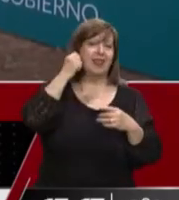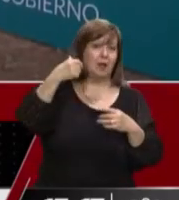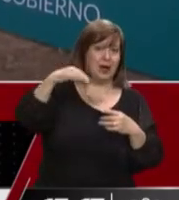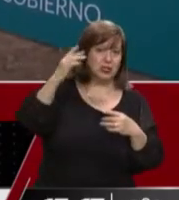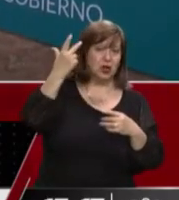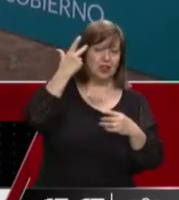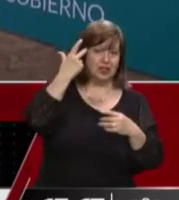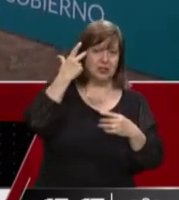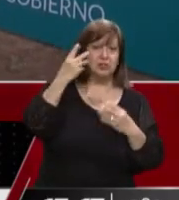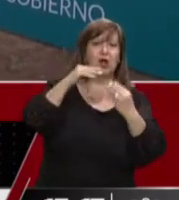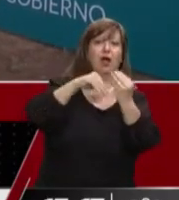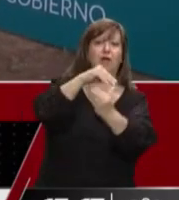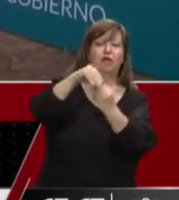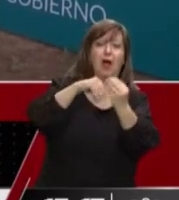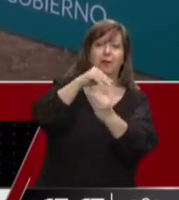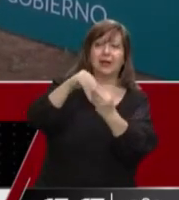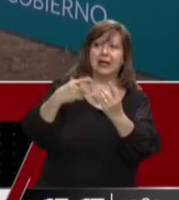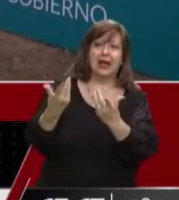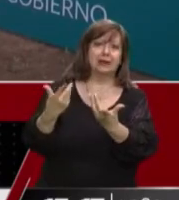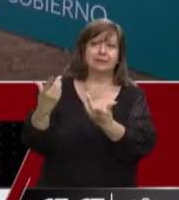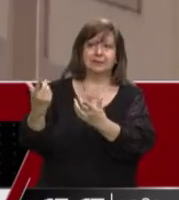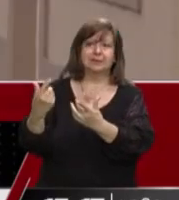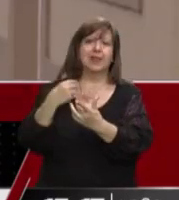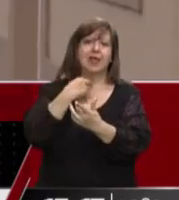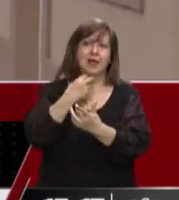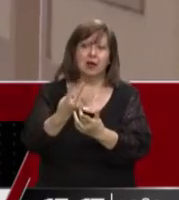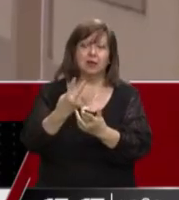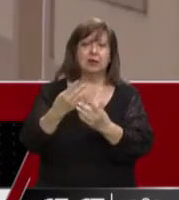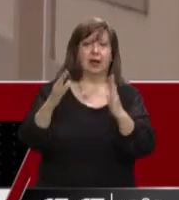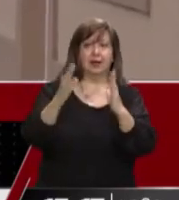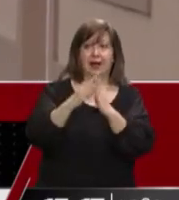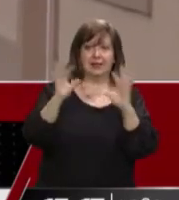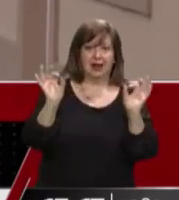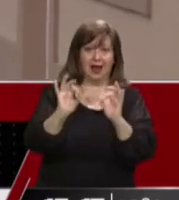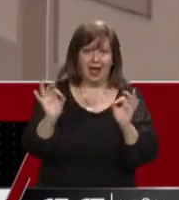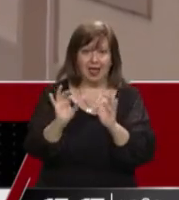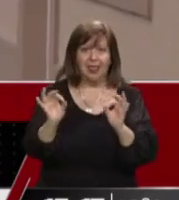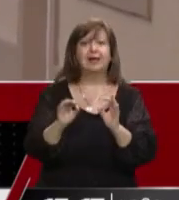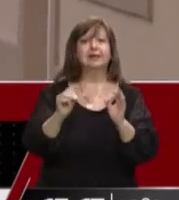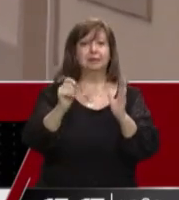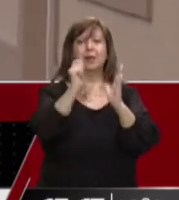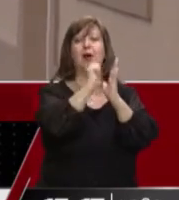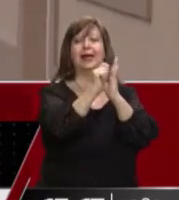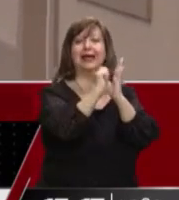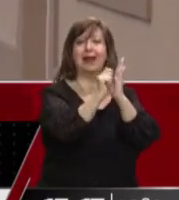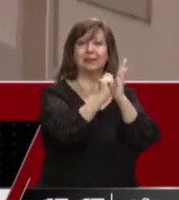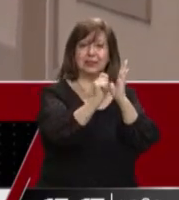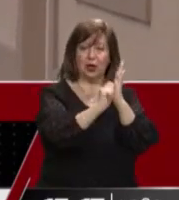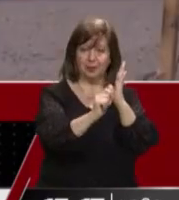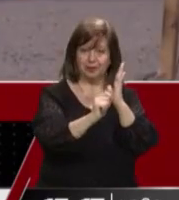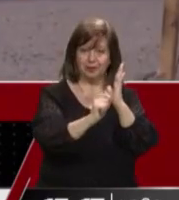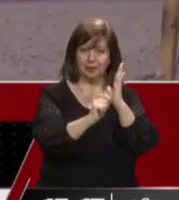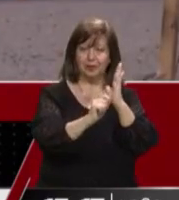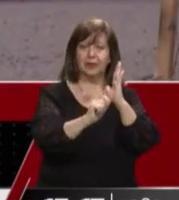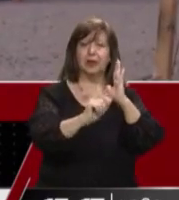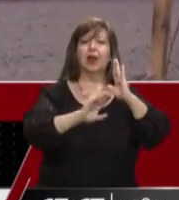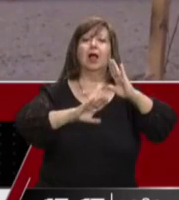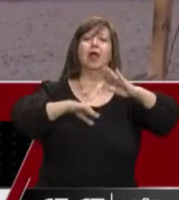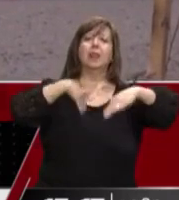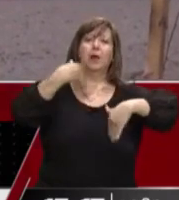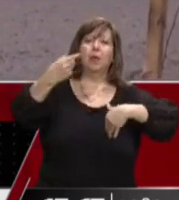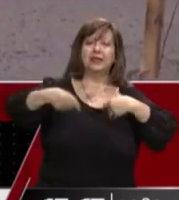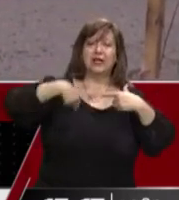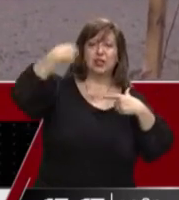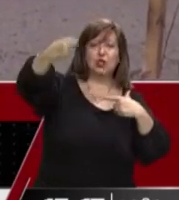tener un grupo familiar a cargo y no tener otra vivienda, obviamente. Entonces, ahí se realiza eso. ¿De cuánto sería aproximadamente,